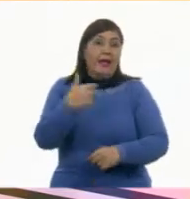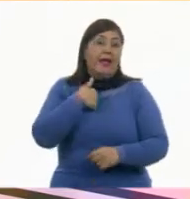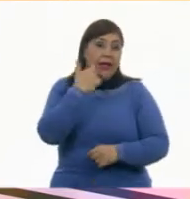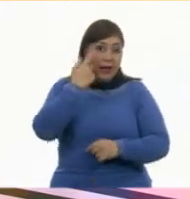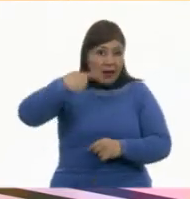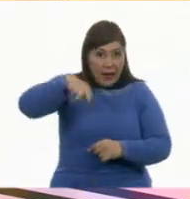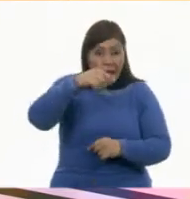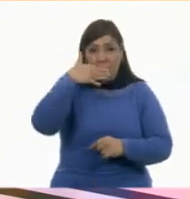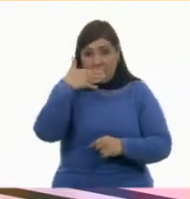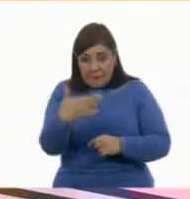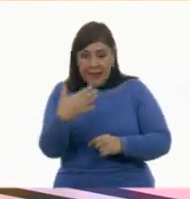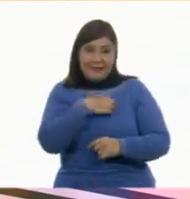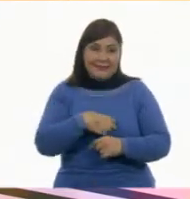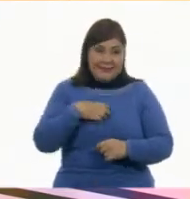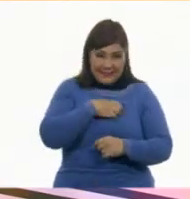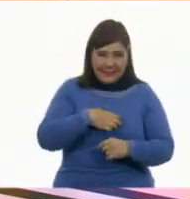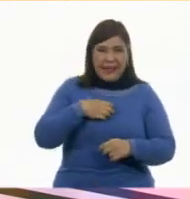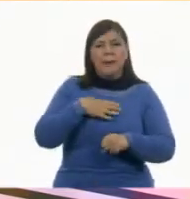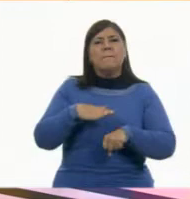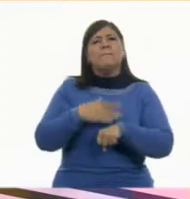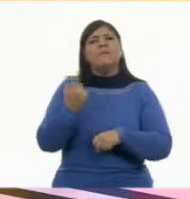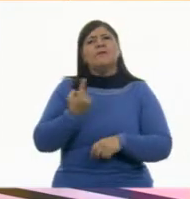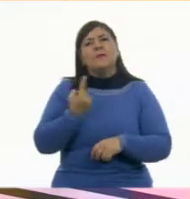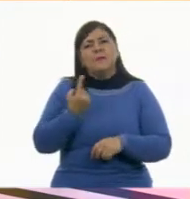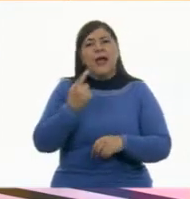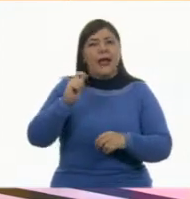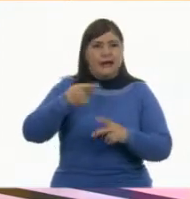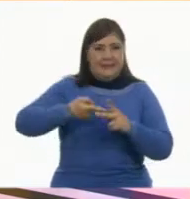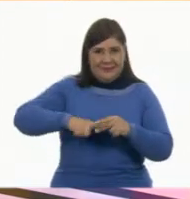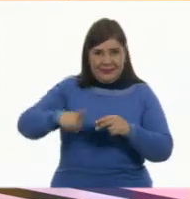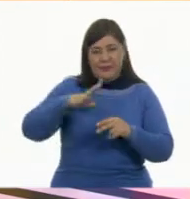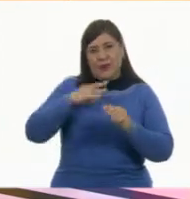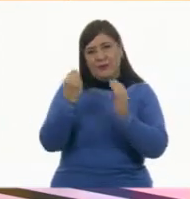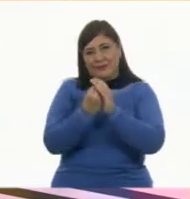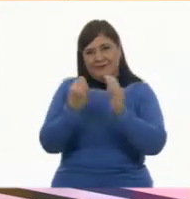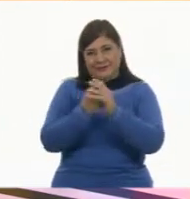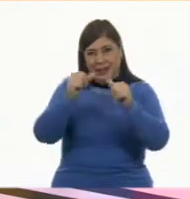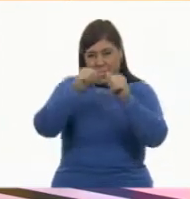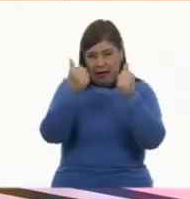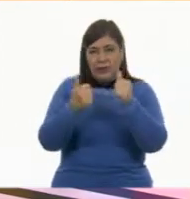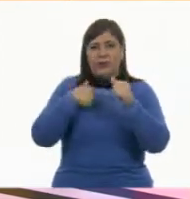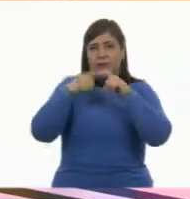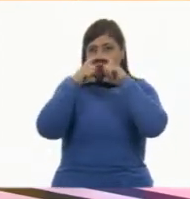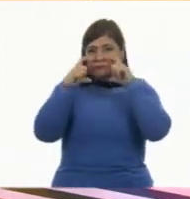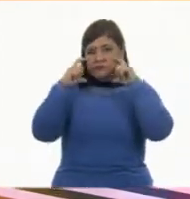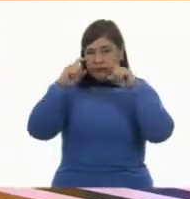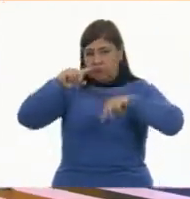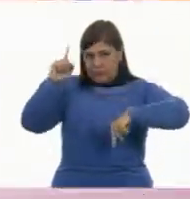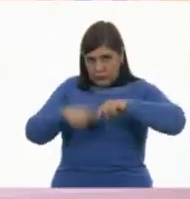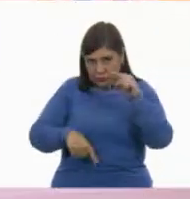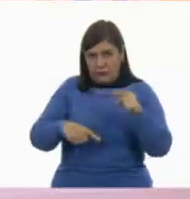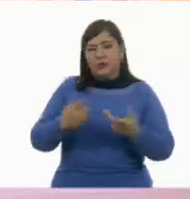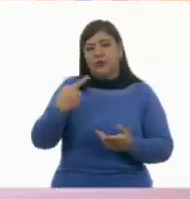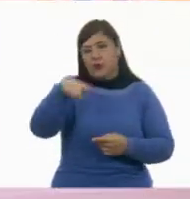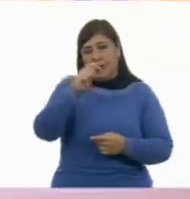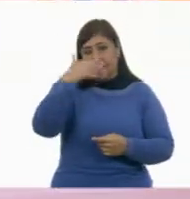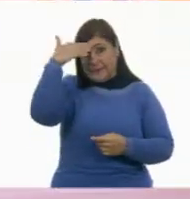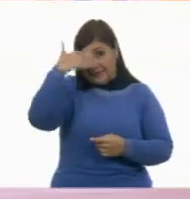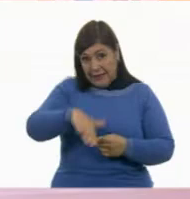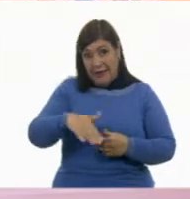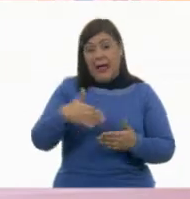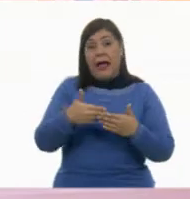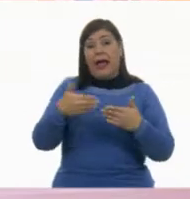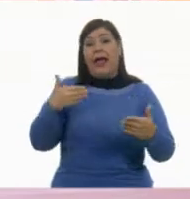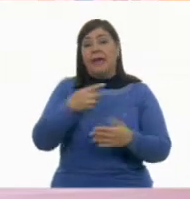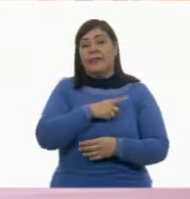muy contentas y contentos porque vamos a comenzar la sesión de artes. Me quité el cubreboca y, como siempre, hay